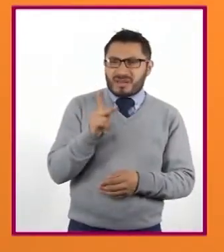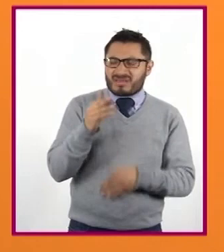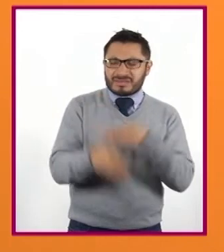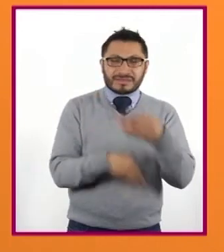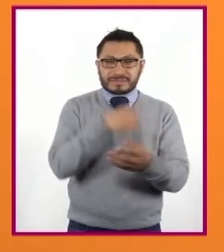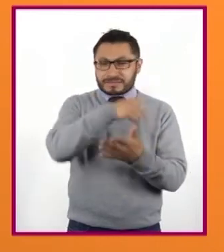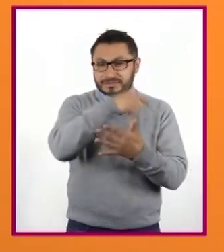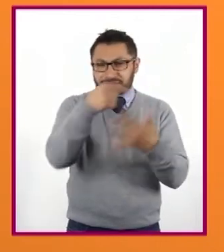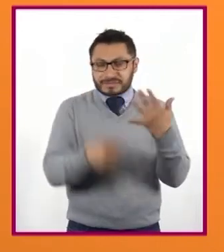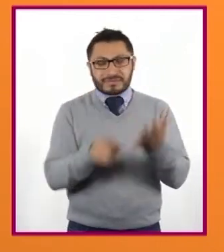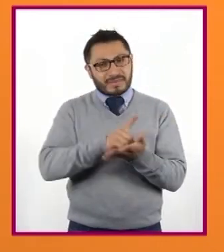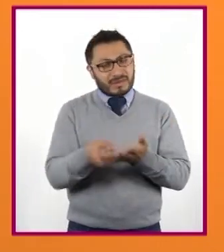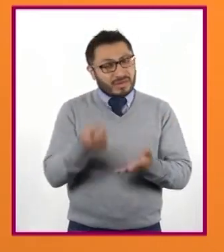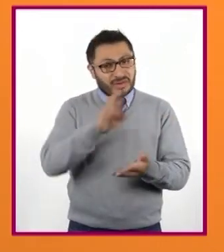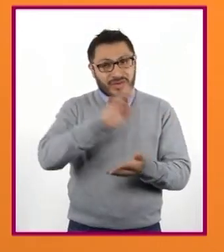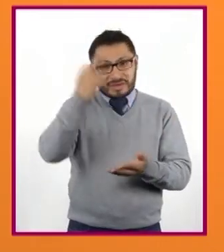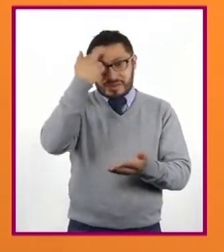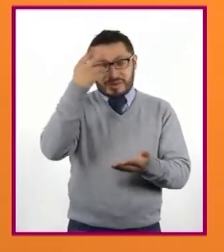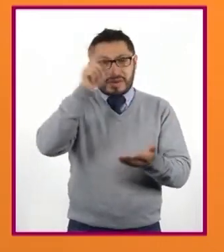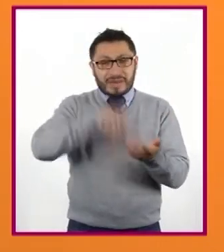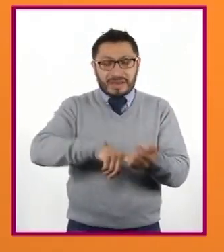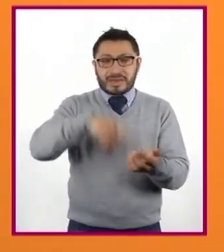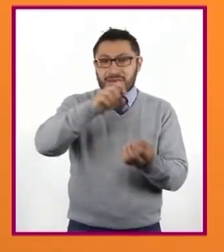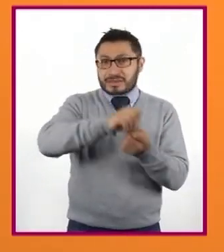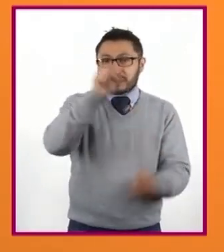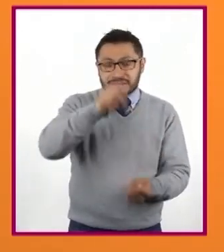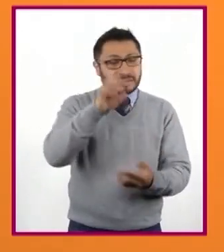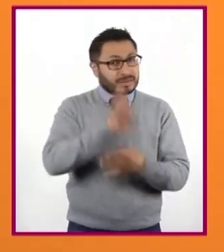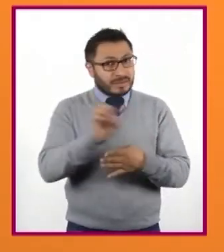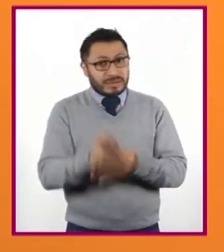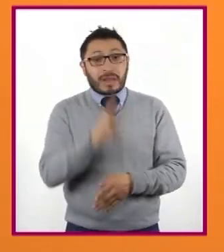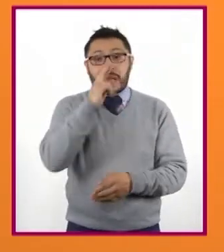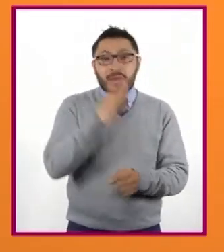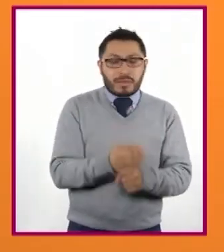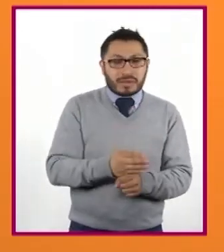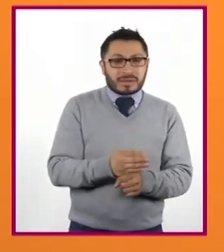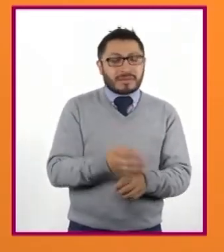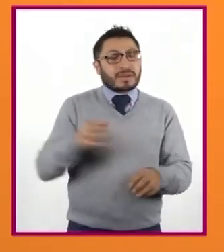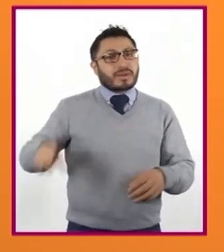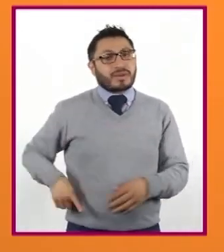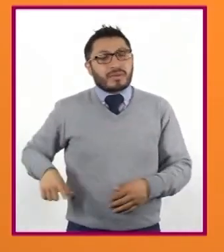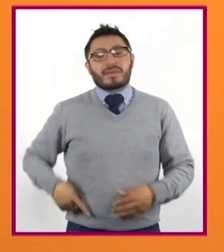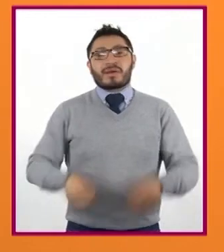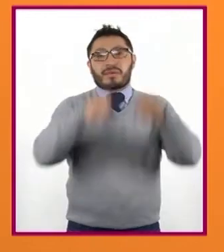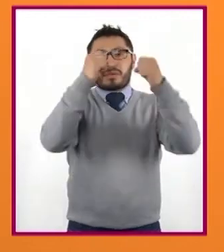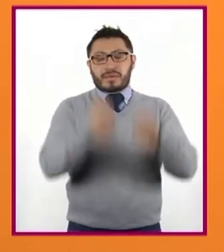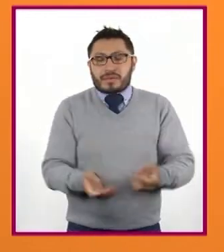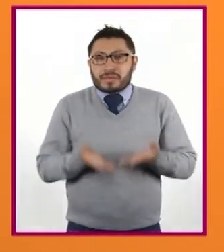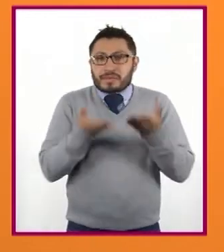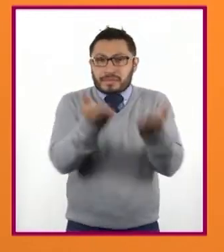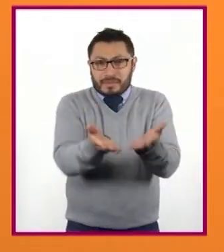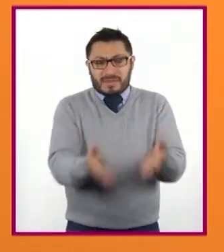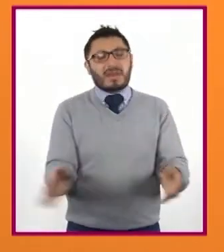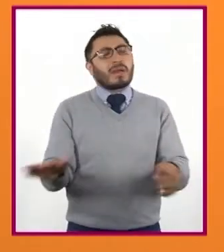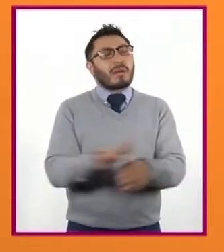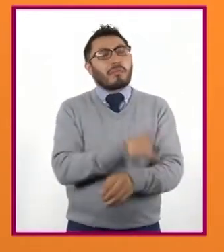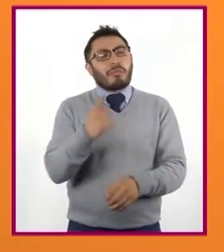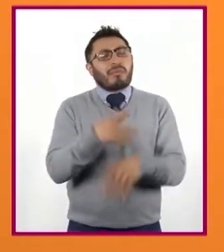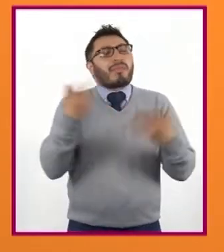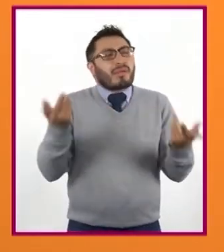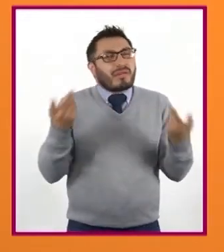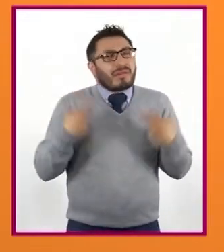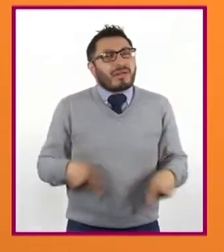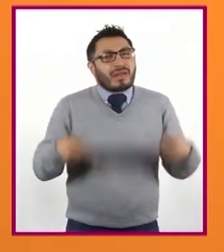están reconocidos en la Constitución, entonces es responsabilidad del Estado garantizarlos. ¿Por qué la